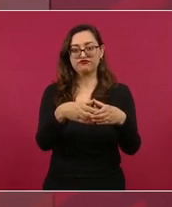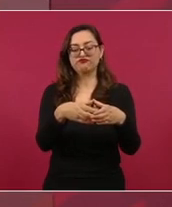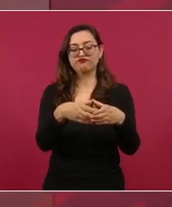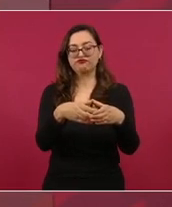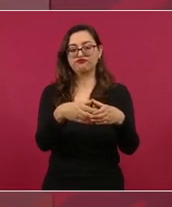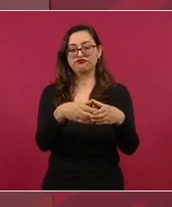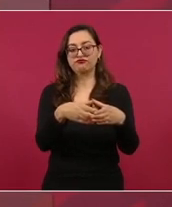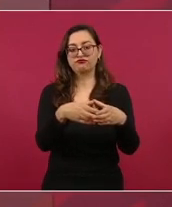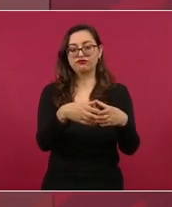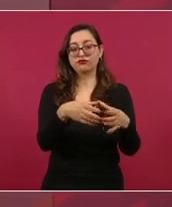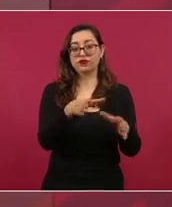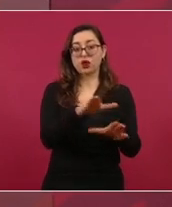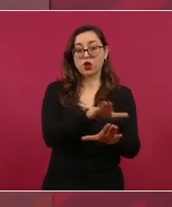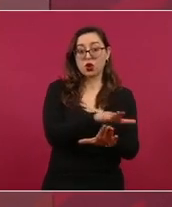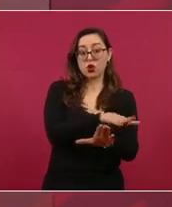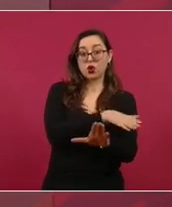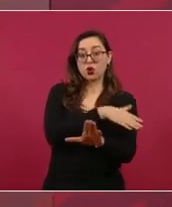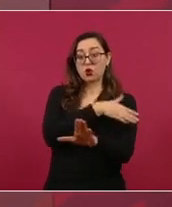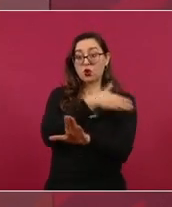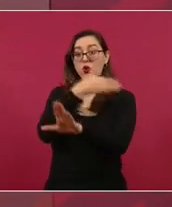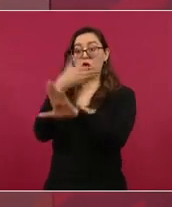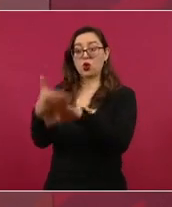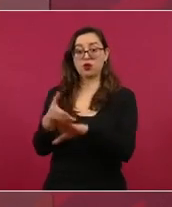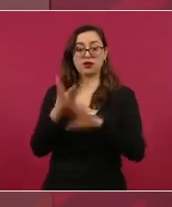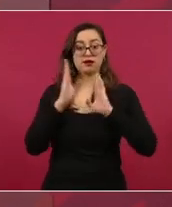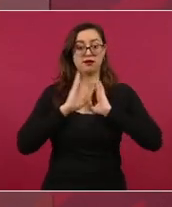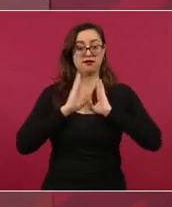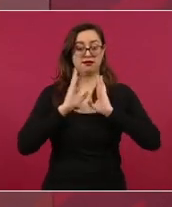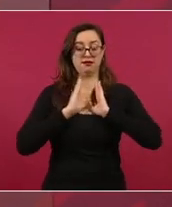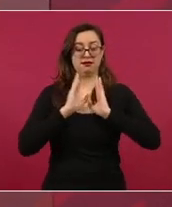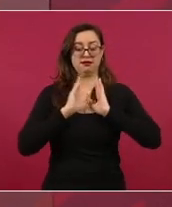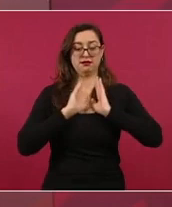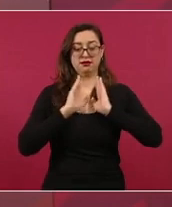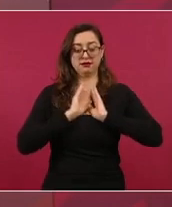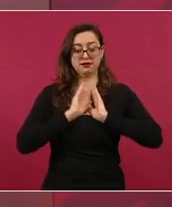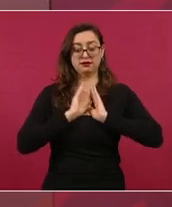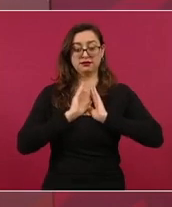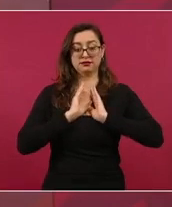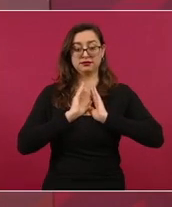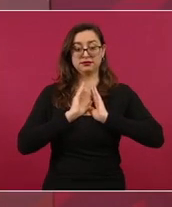agredió al ejército y